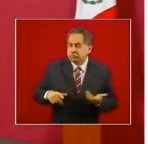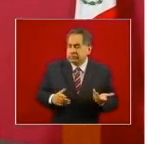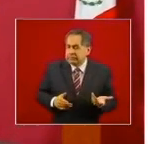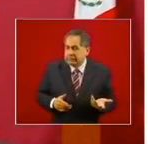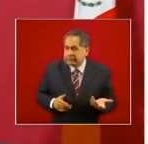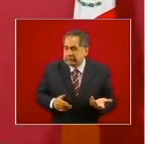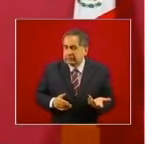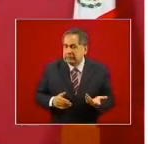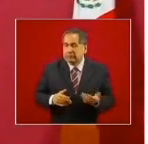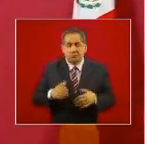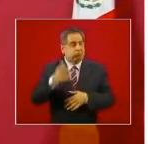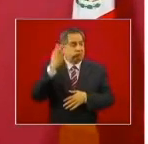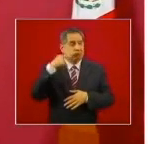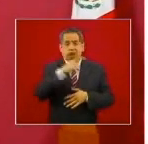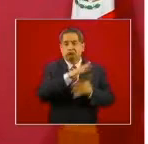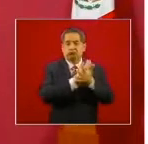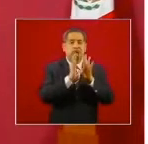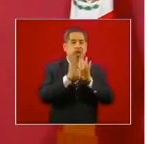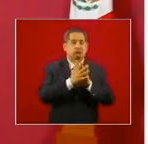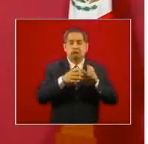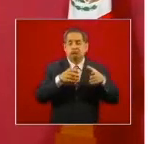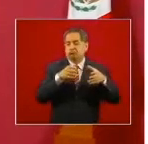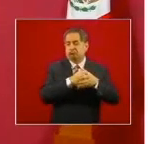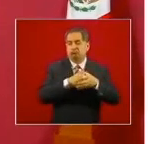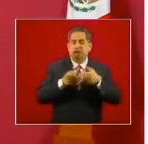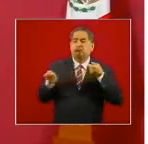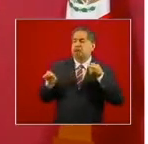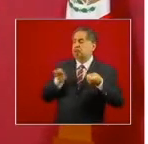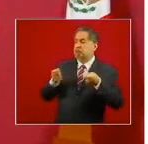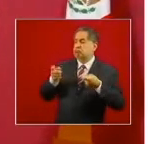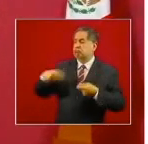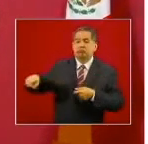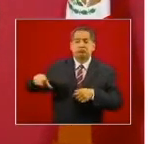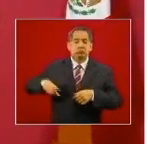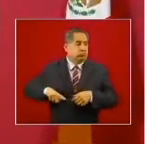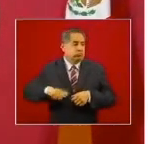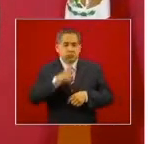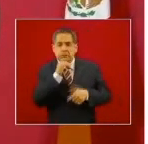estaba tomado el gobierno